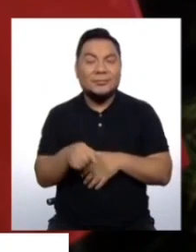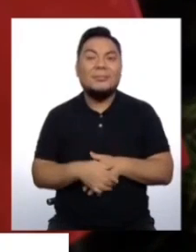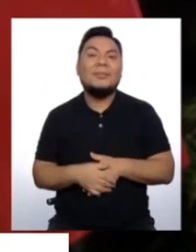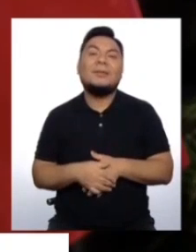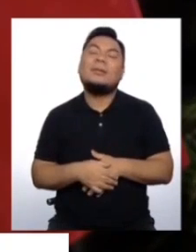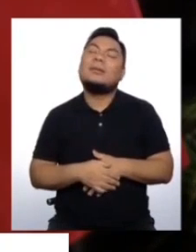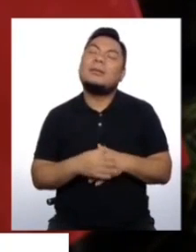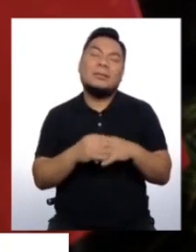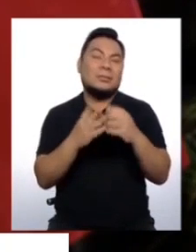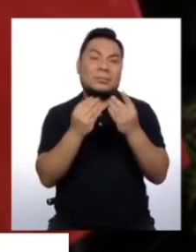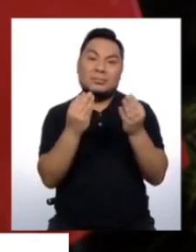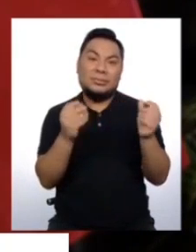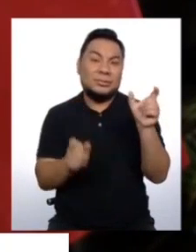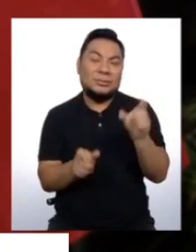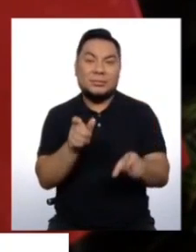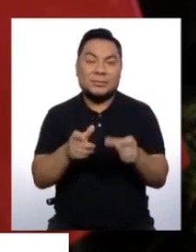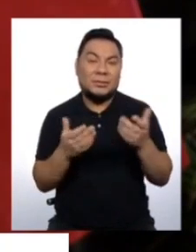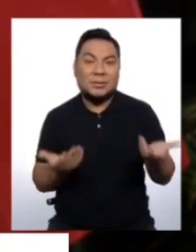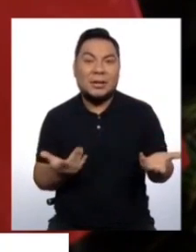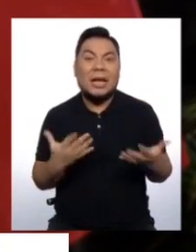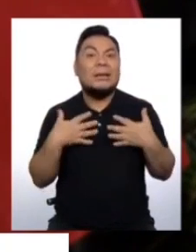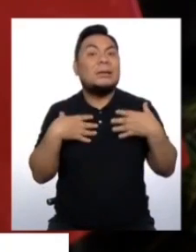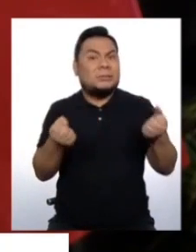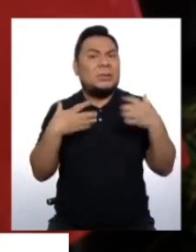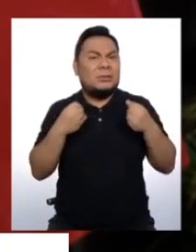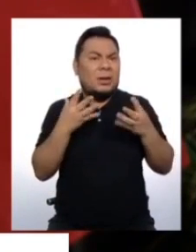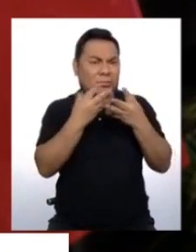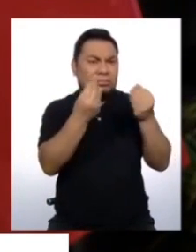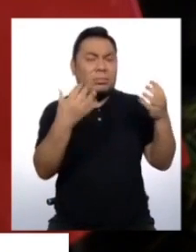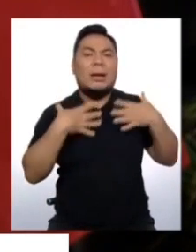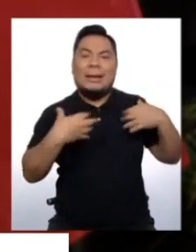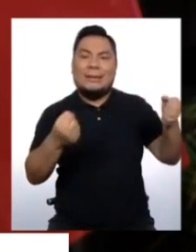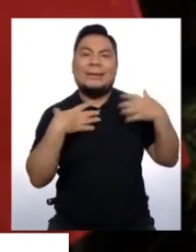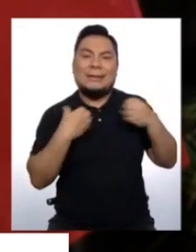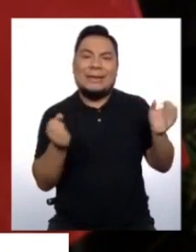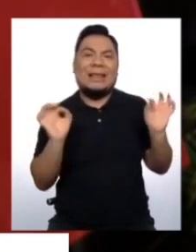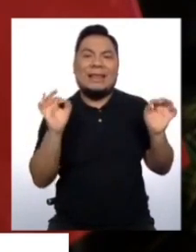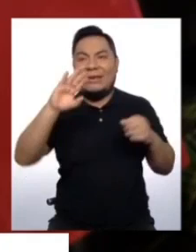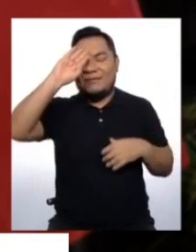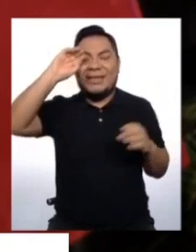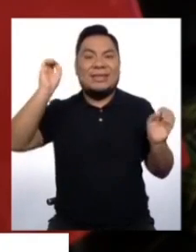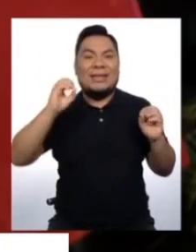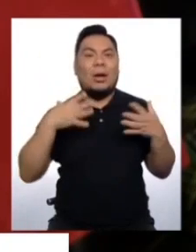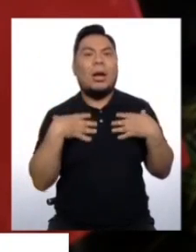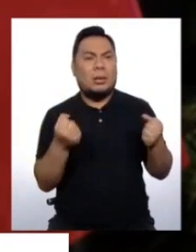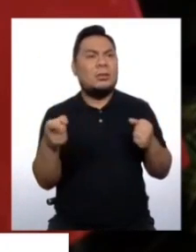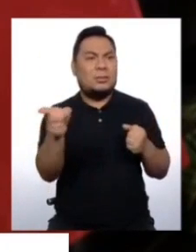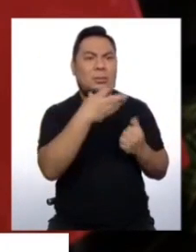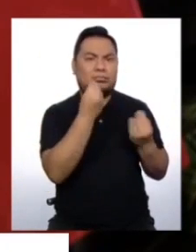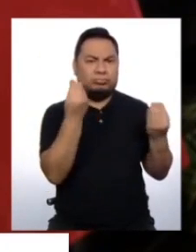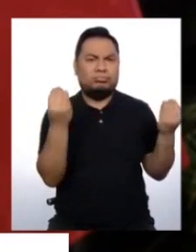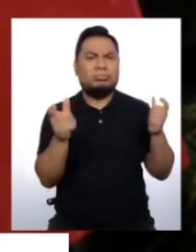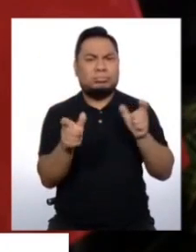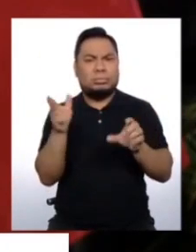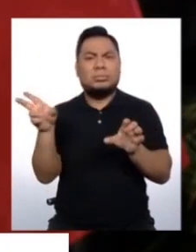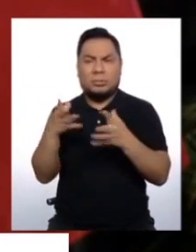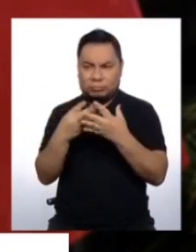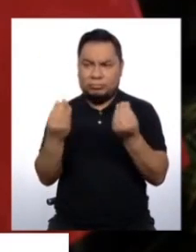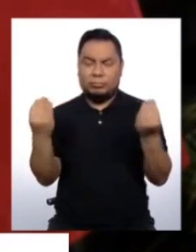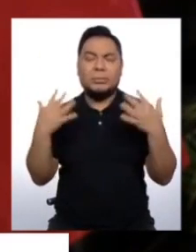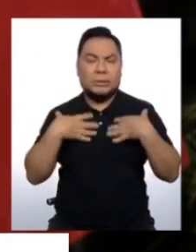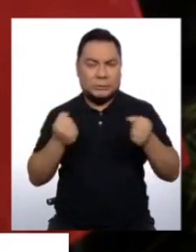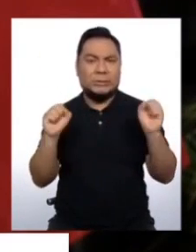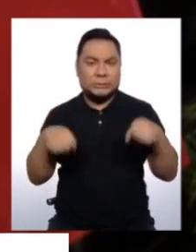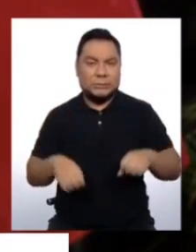a haber mucha gente que está sana, que está sin el virus. Y entonces, si